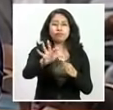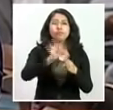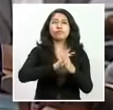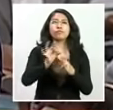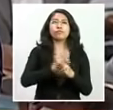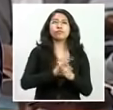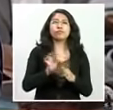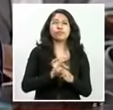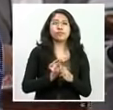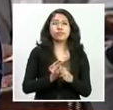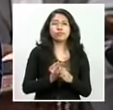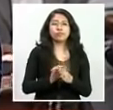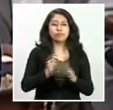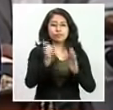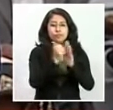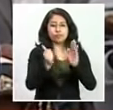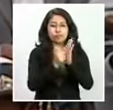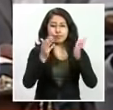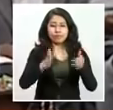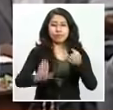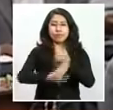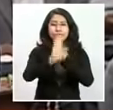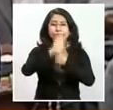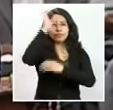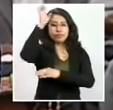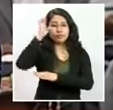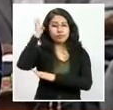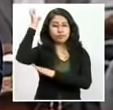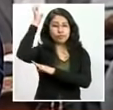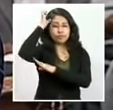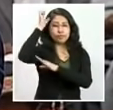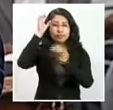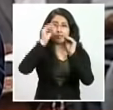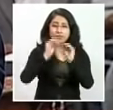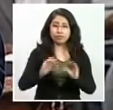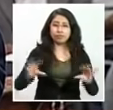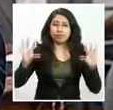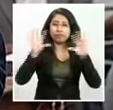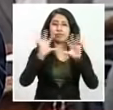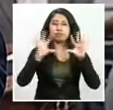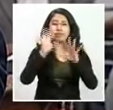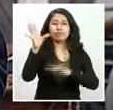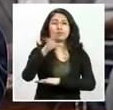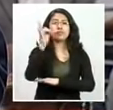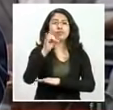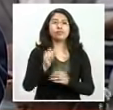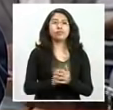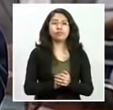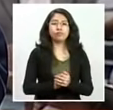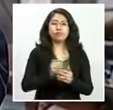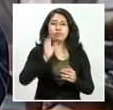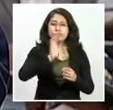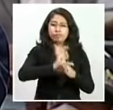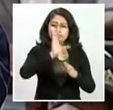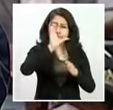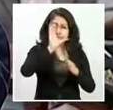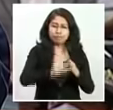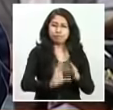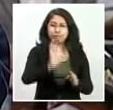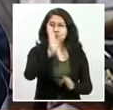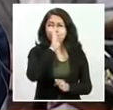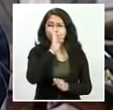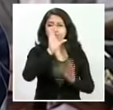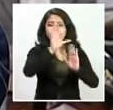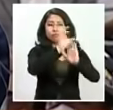funciones de Procurador General del Estado Plurinacional de Bolivia en estricto cumplimiento de